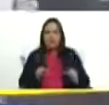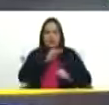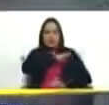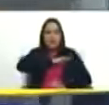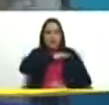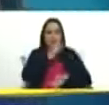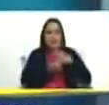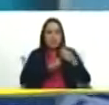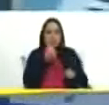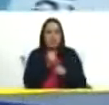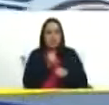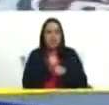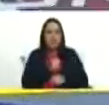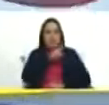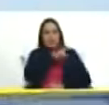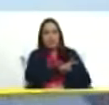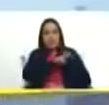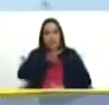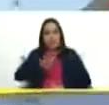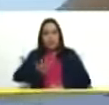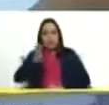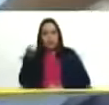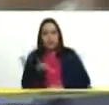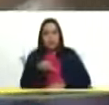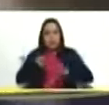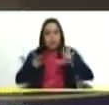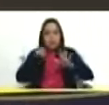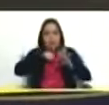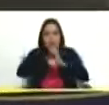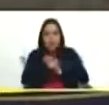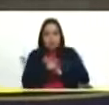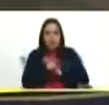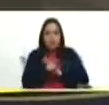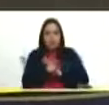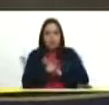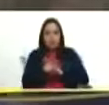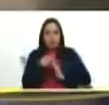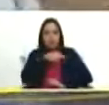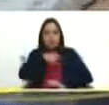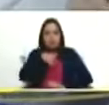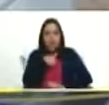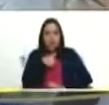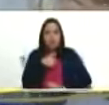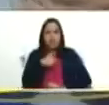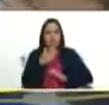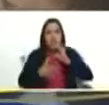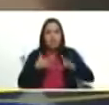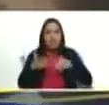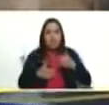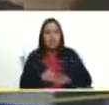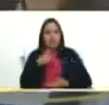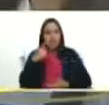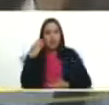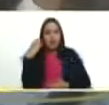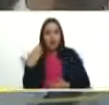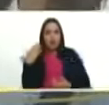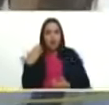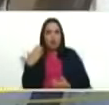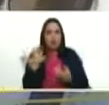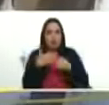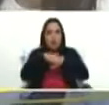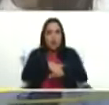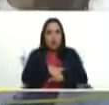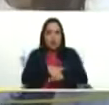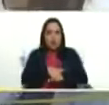haciendo vida 24/7 dentro de nuestras instalaciones. Tenemos a CONAGDI y a la misión José Gregorio Hernández. Mi